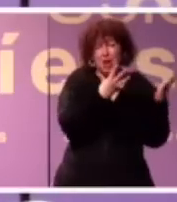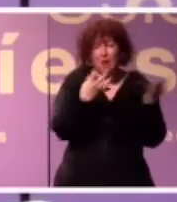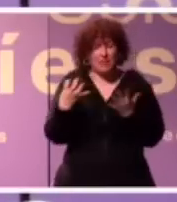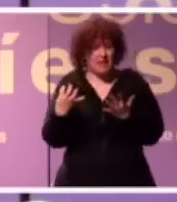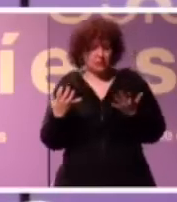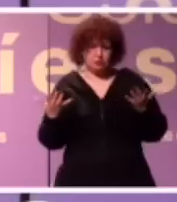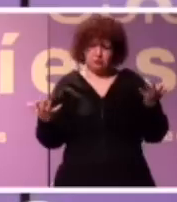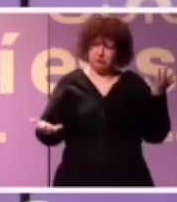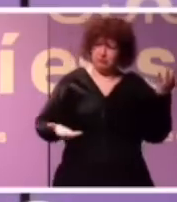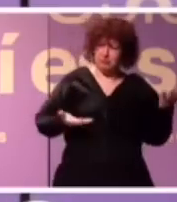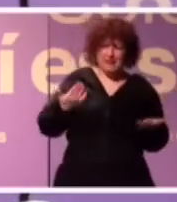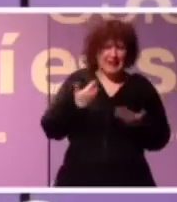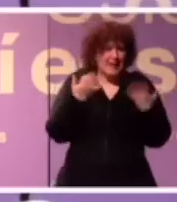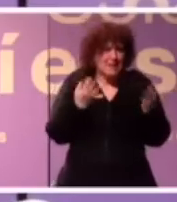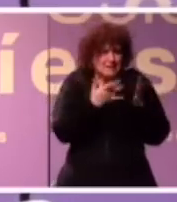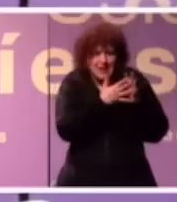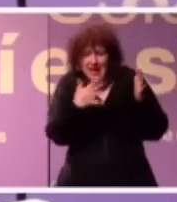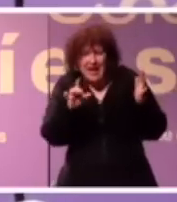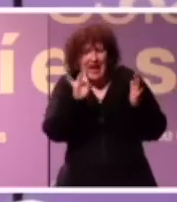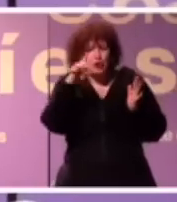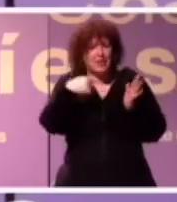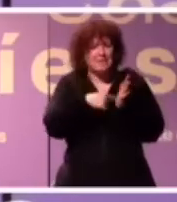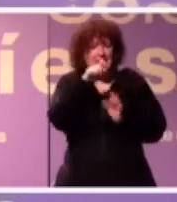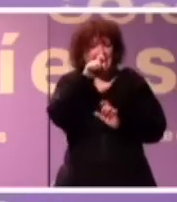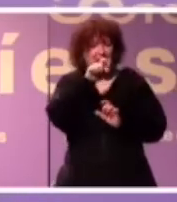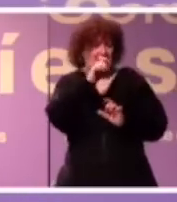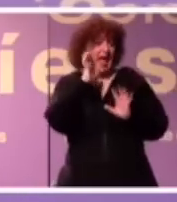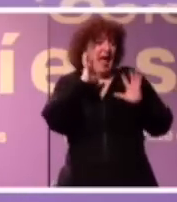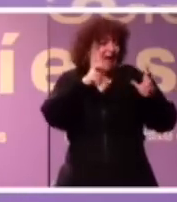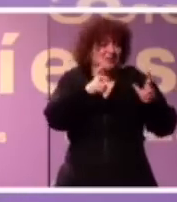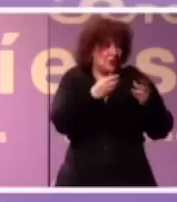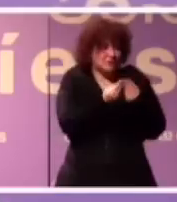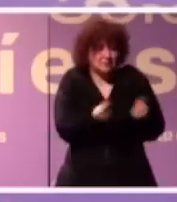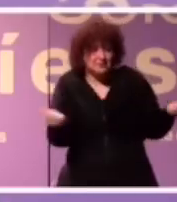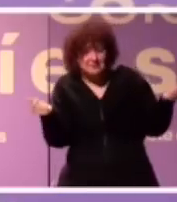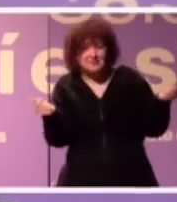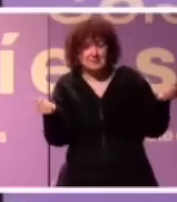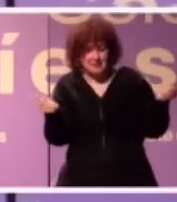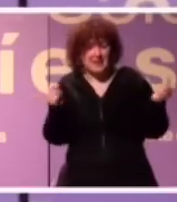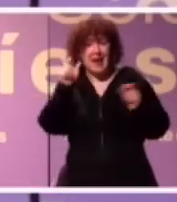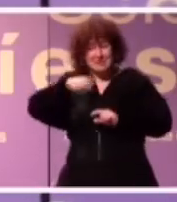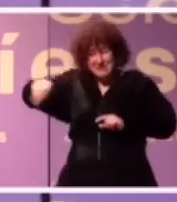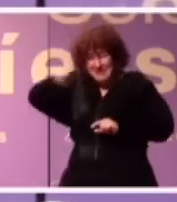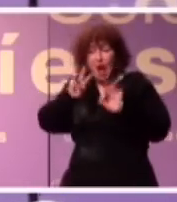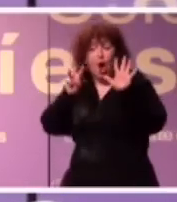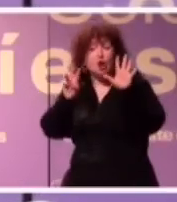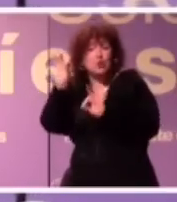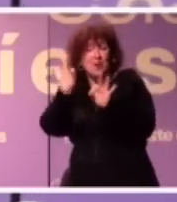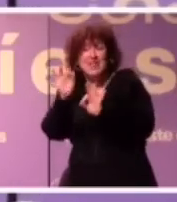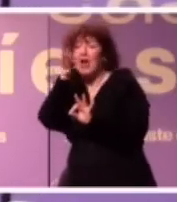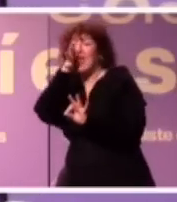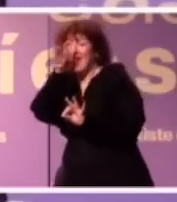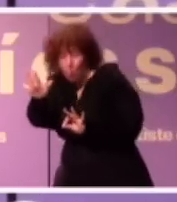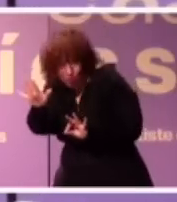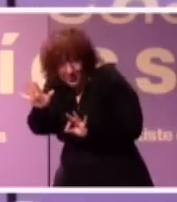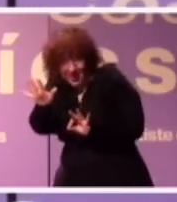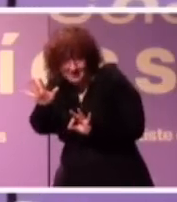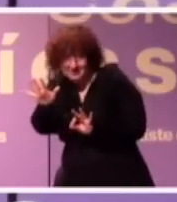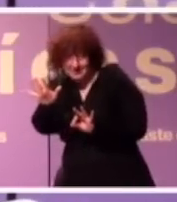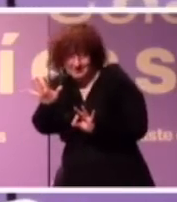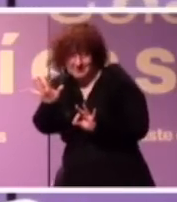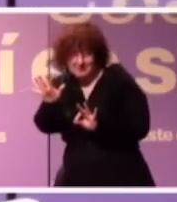se nos han pasado por el camino 14.000 de cada año de las que sí denuncian de ese 8% Bueno